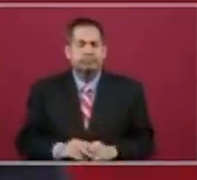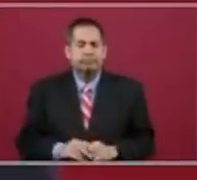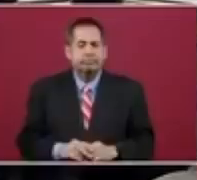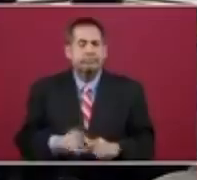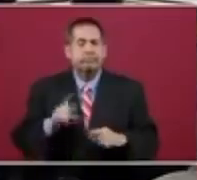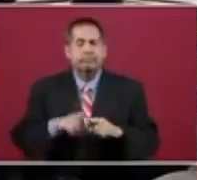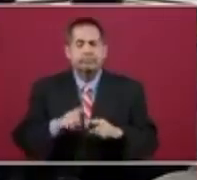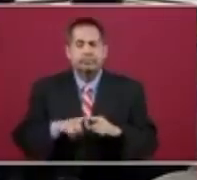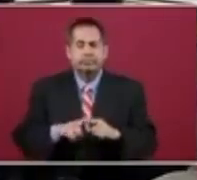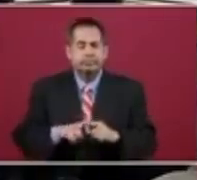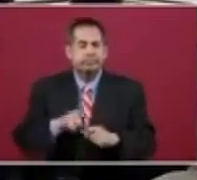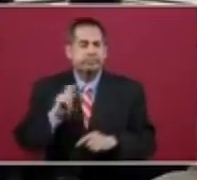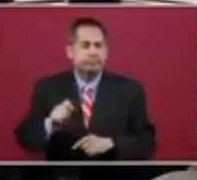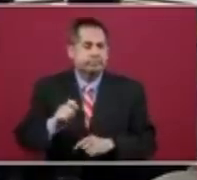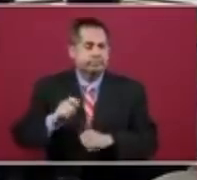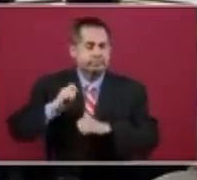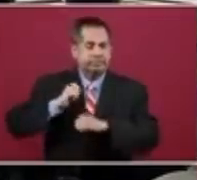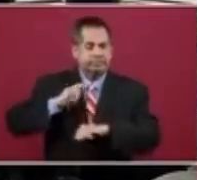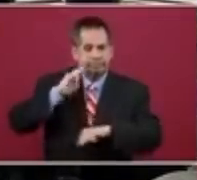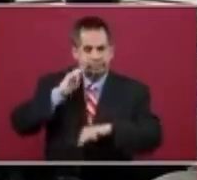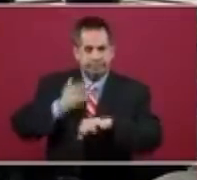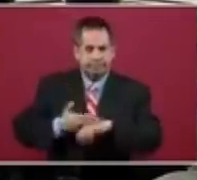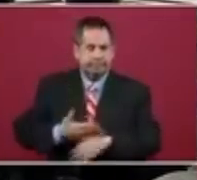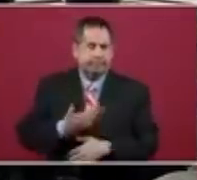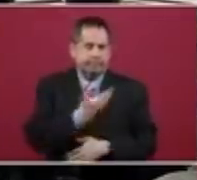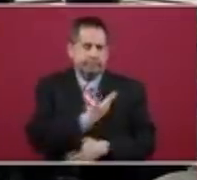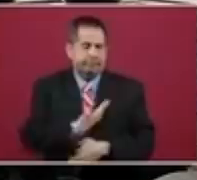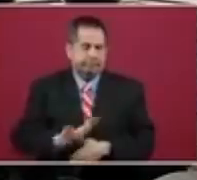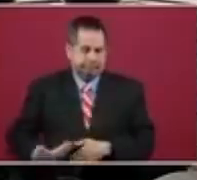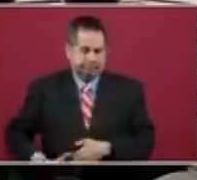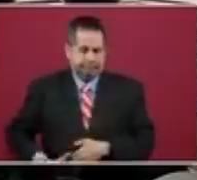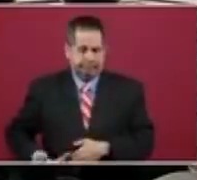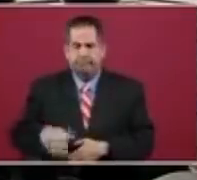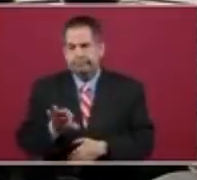recae en el titular del Poder Ejecutivo